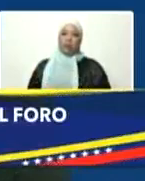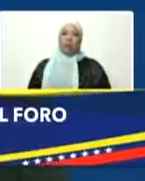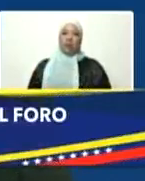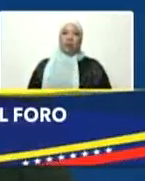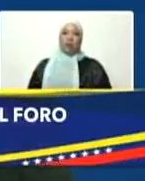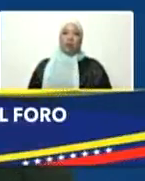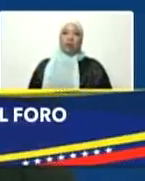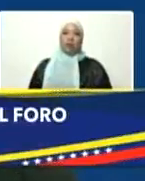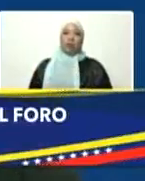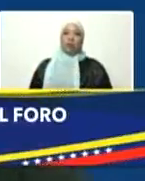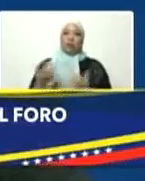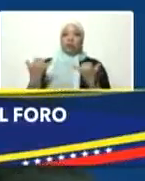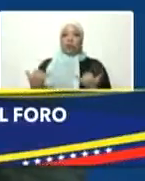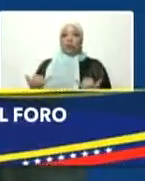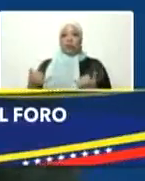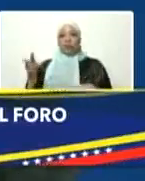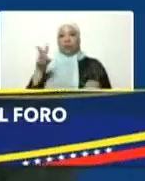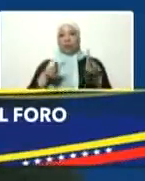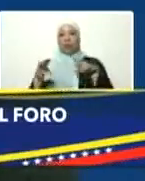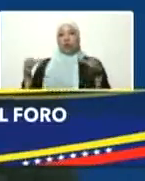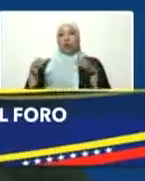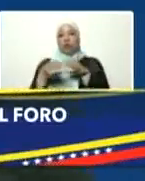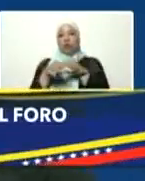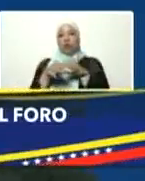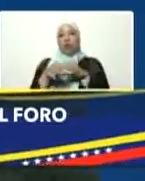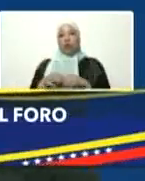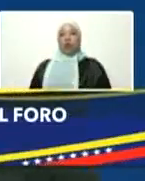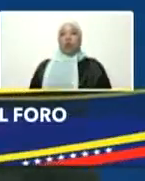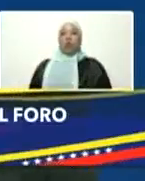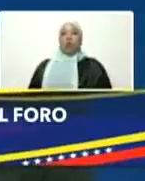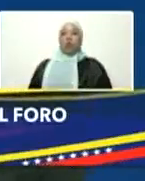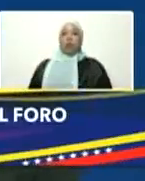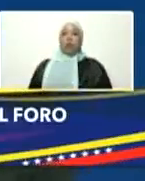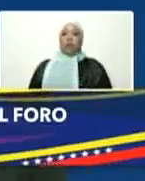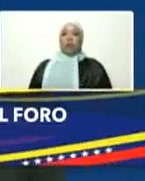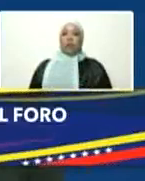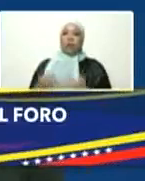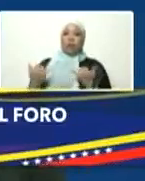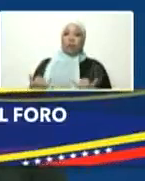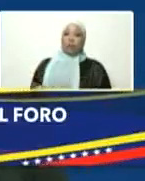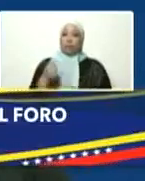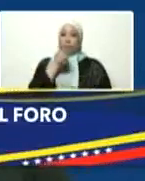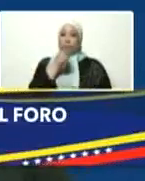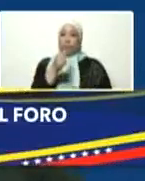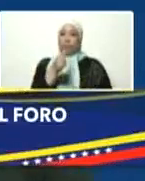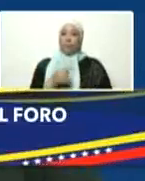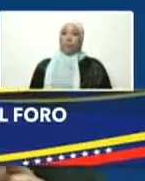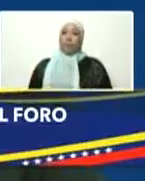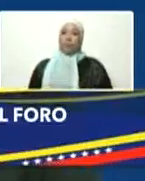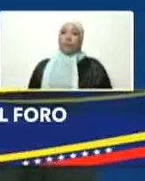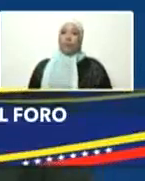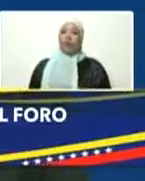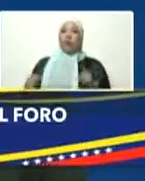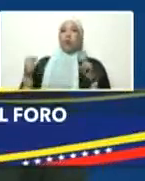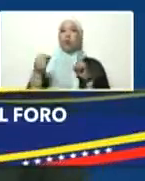destruir ese grupo de Lima que tanto luchó